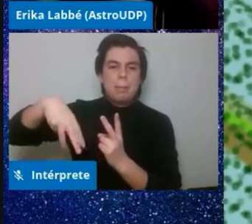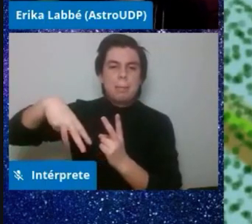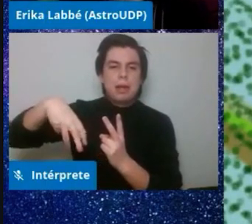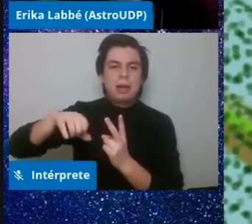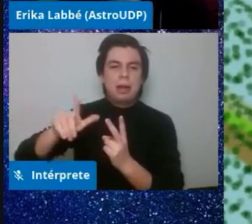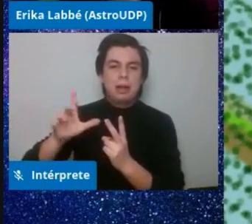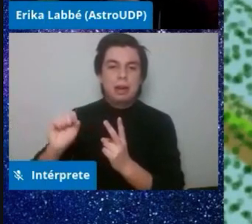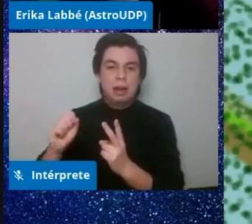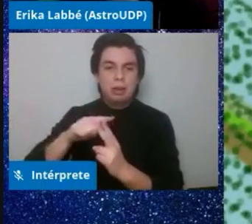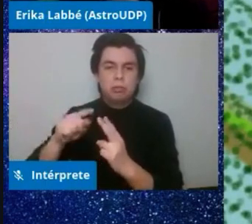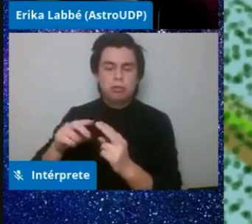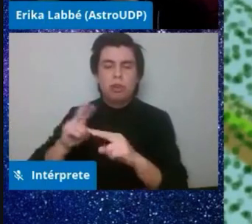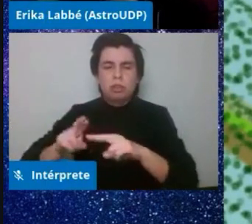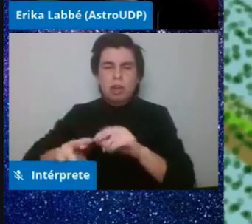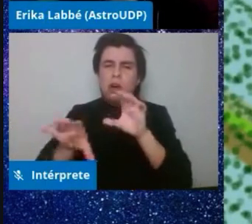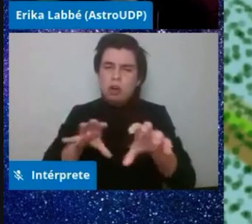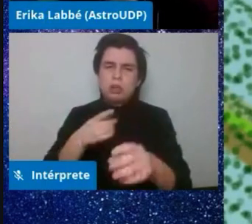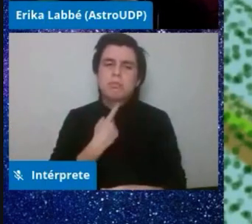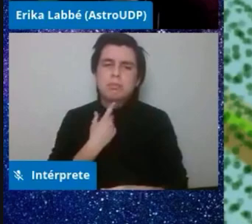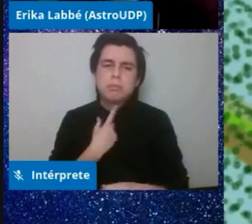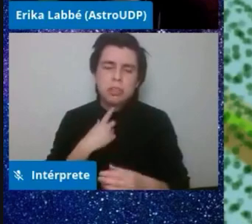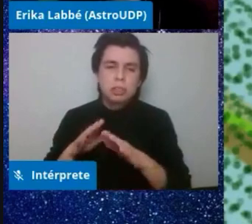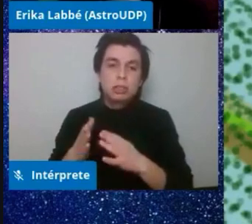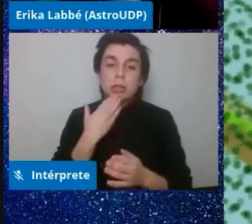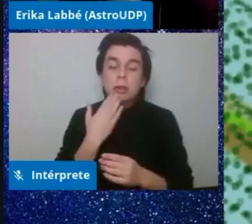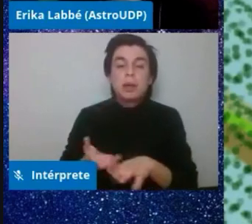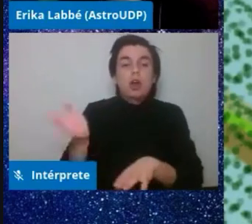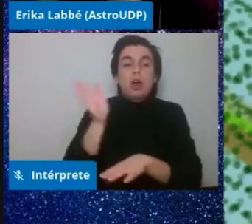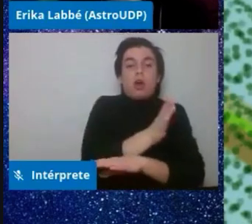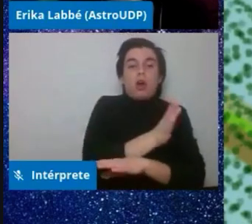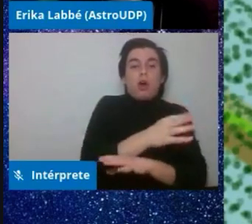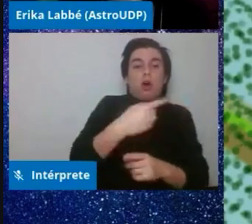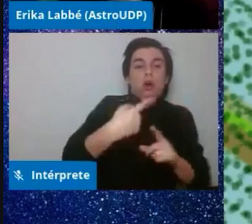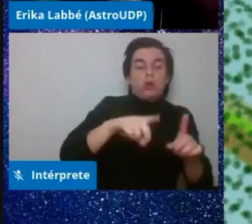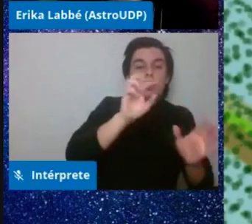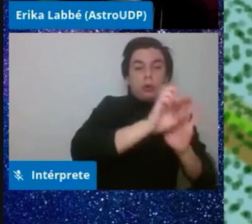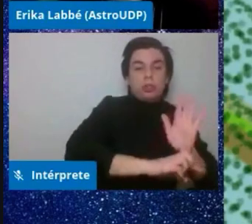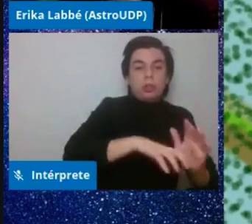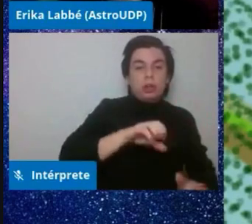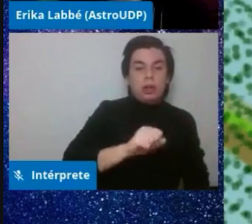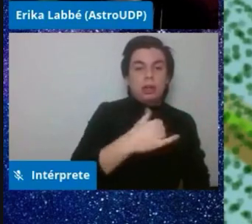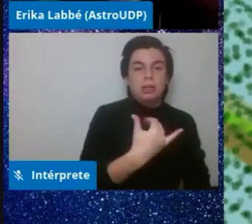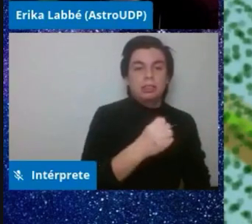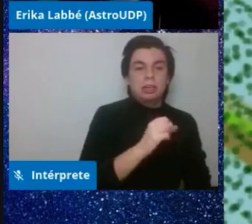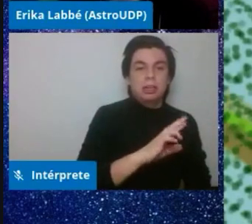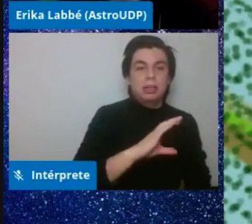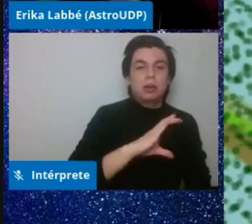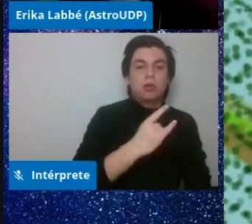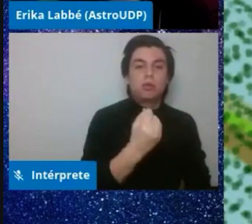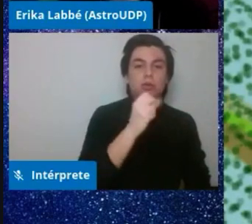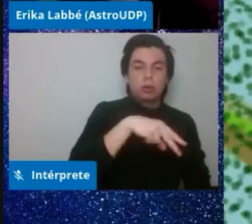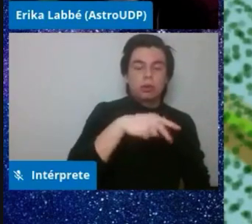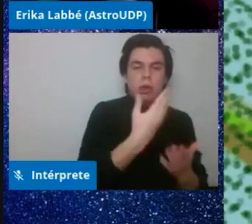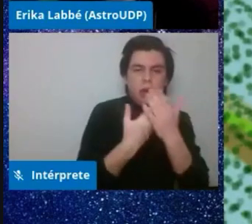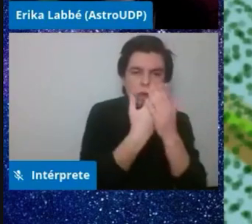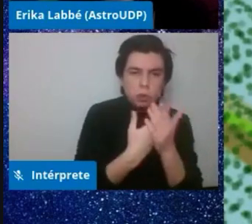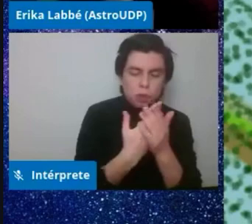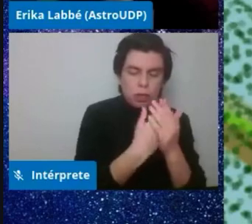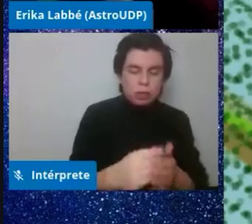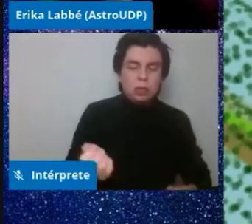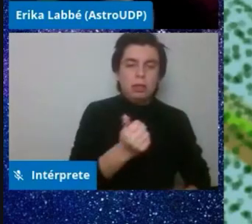interesantes. También está el proyecto Ayarcún, que lo crearon unos estudiantes de Valparaíso, de la Santa María,